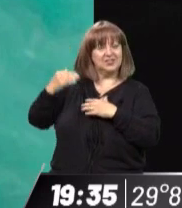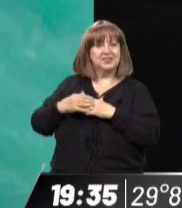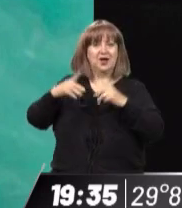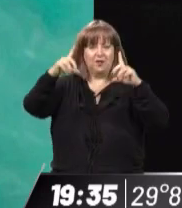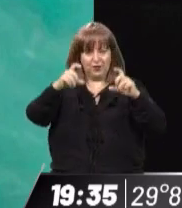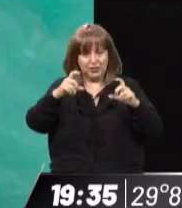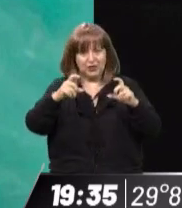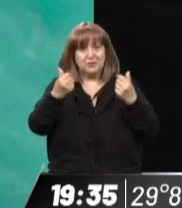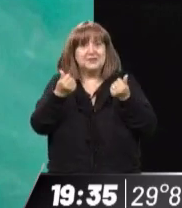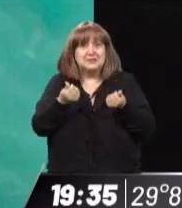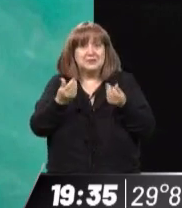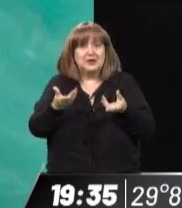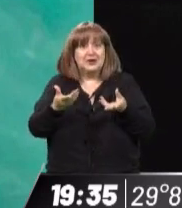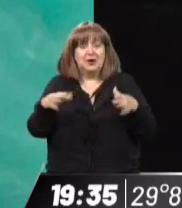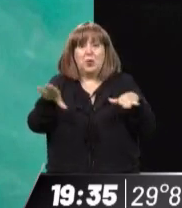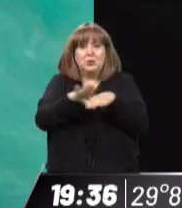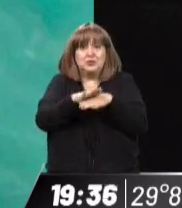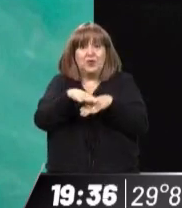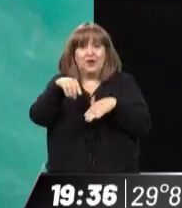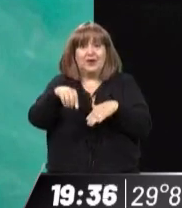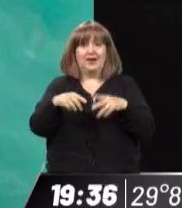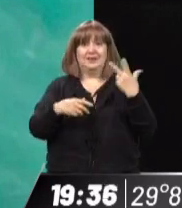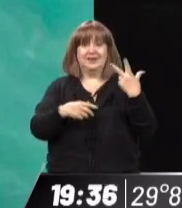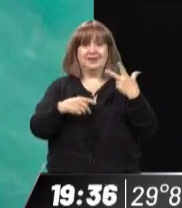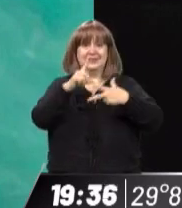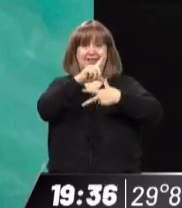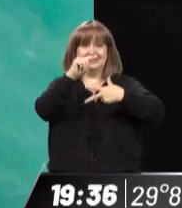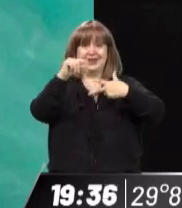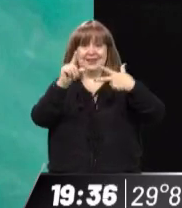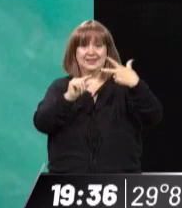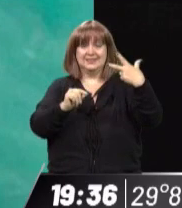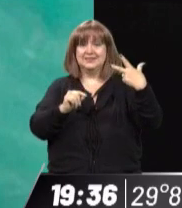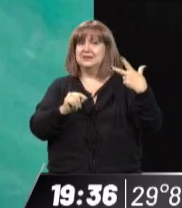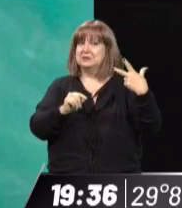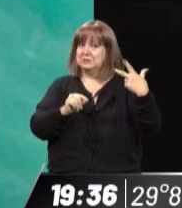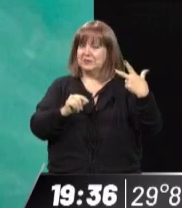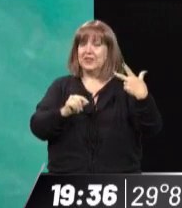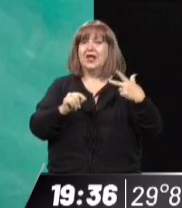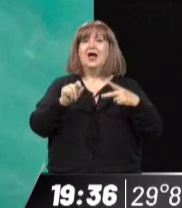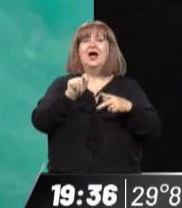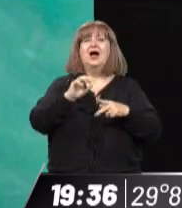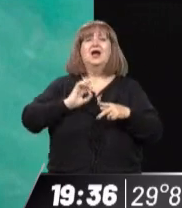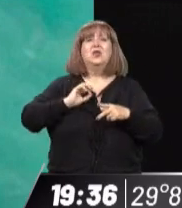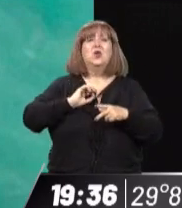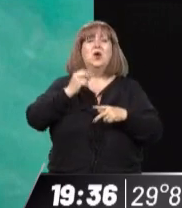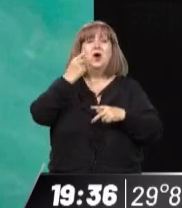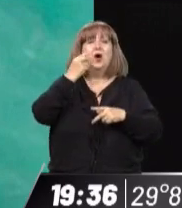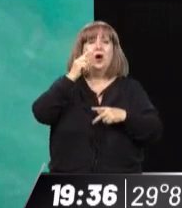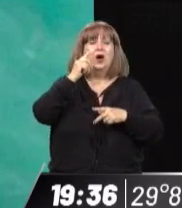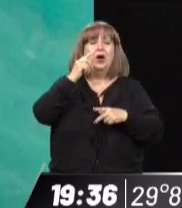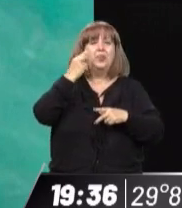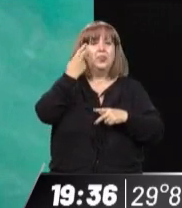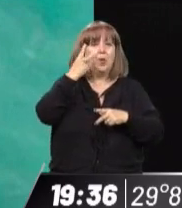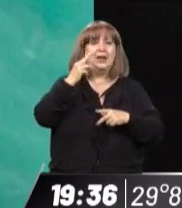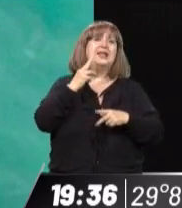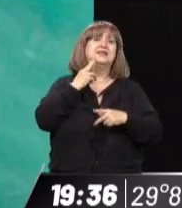estamos viendo. Hace 4 años que tomaron esta fotografía, chicos. Es de julio del 2019, donde se muestra